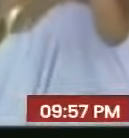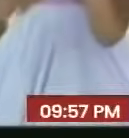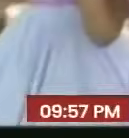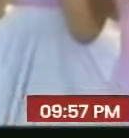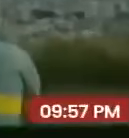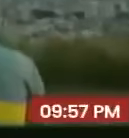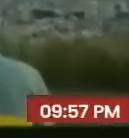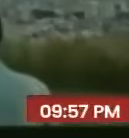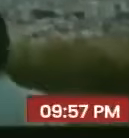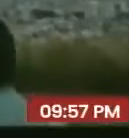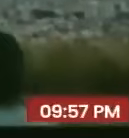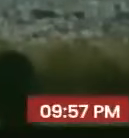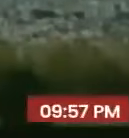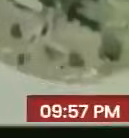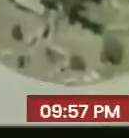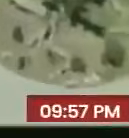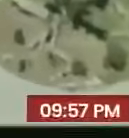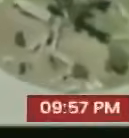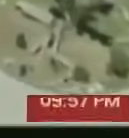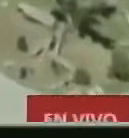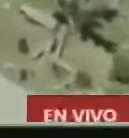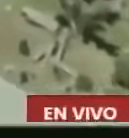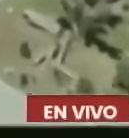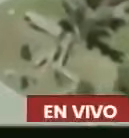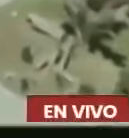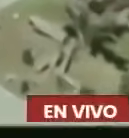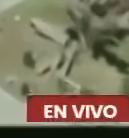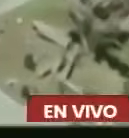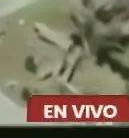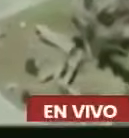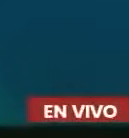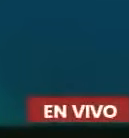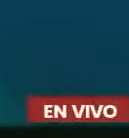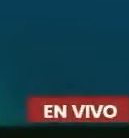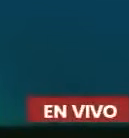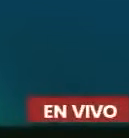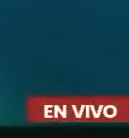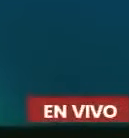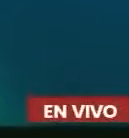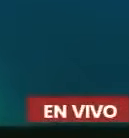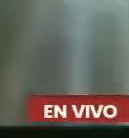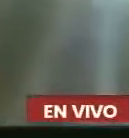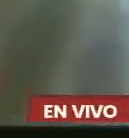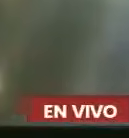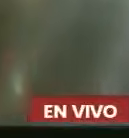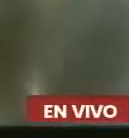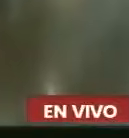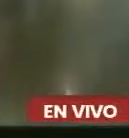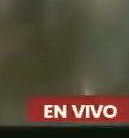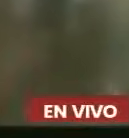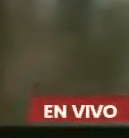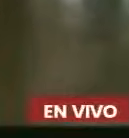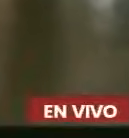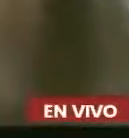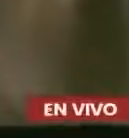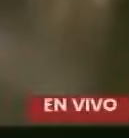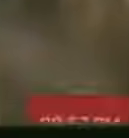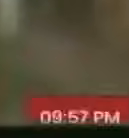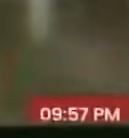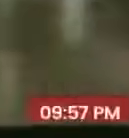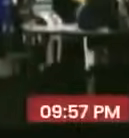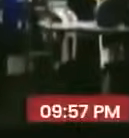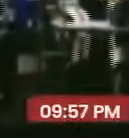Cultura, hospitalidad, atractivos turísticos, paisajes naturales, así como su